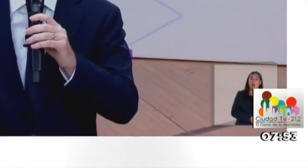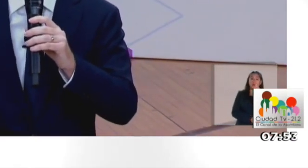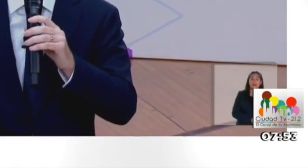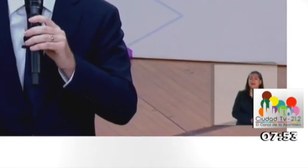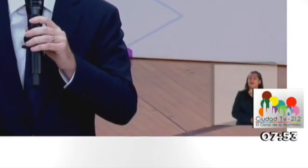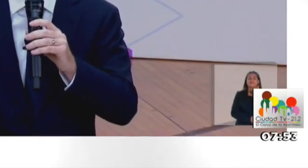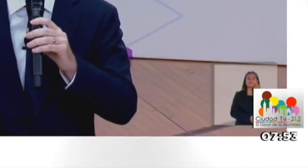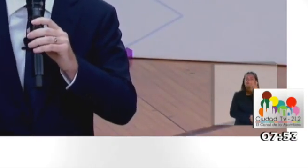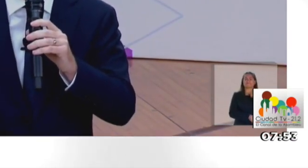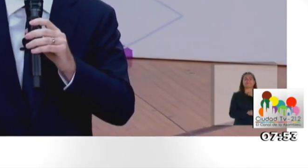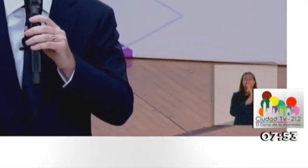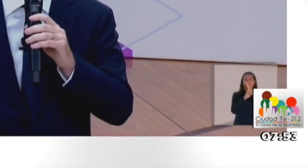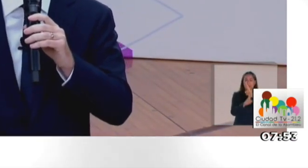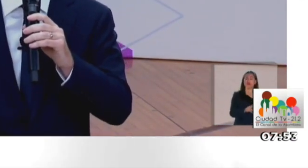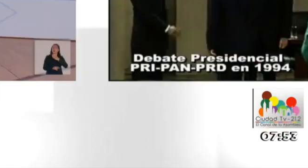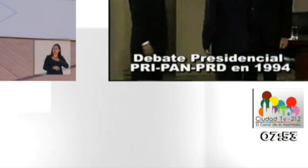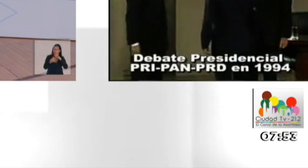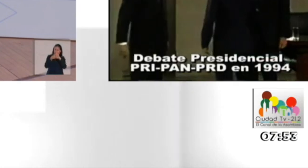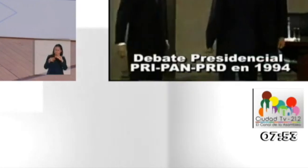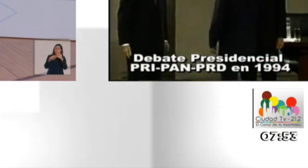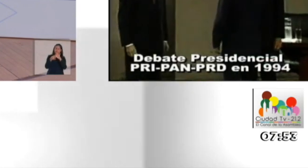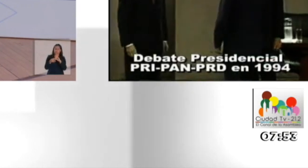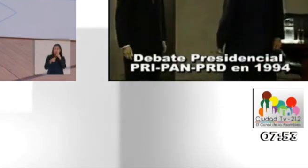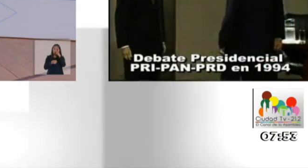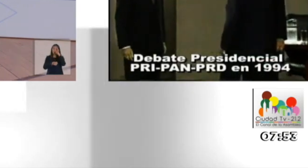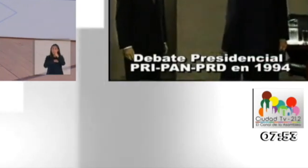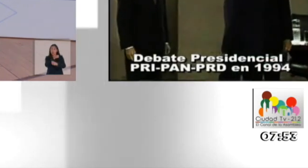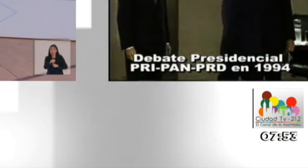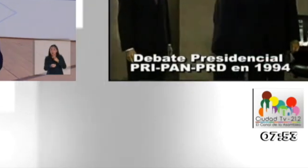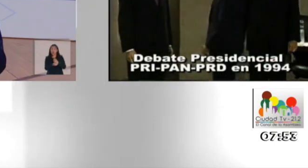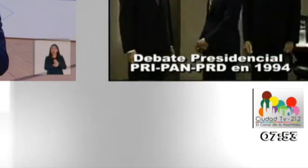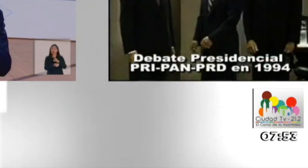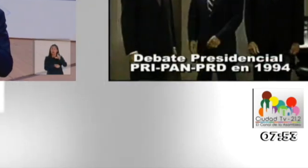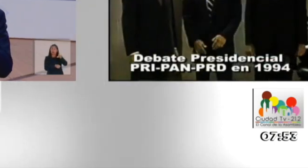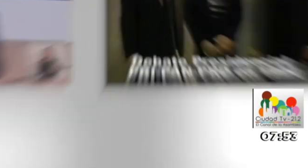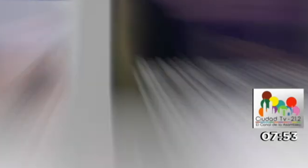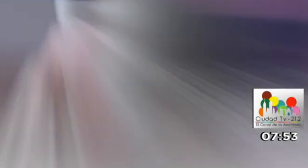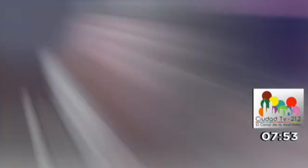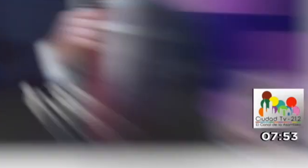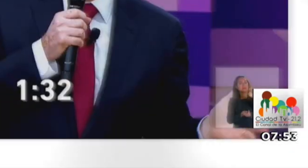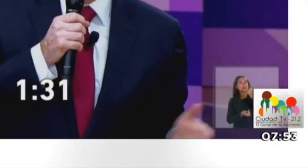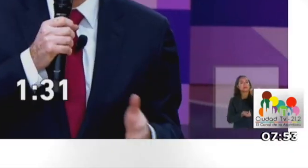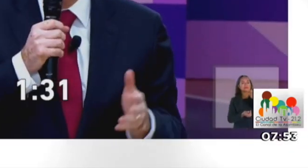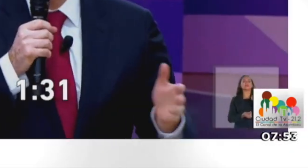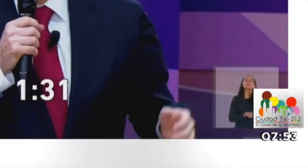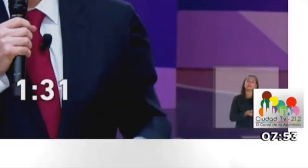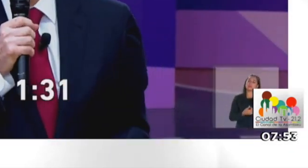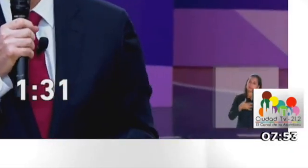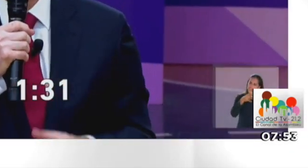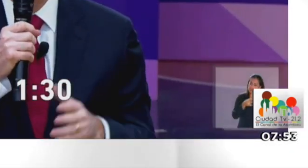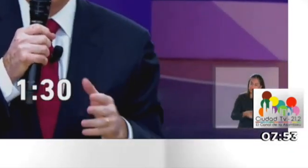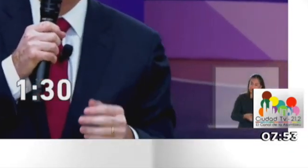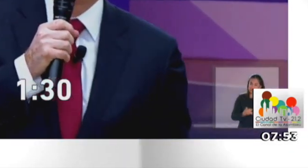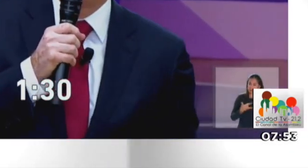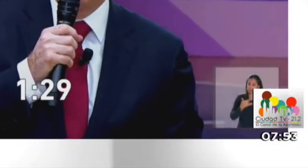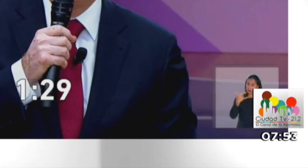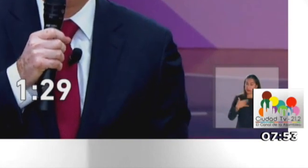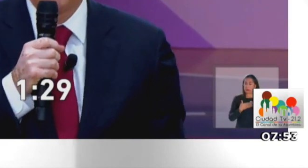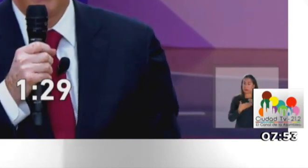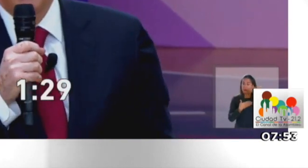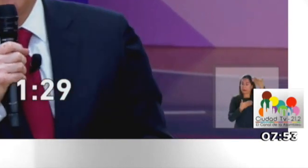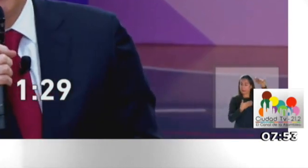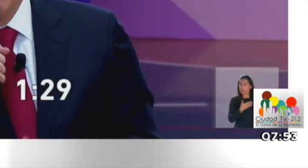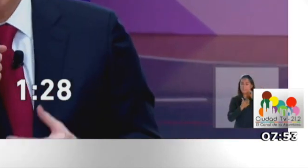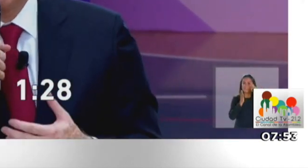lanzaba unos cuantos, pero con precisión devastadora. José Antonio Meade es todo un caso.